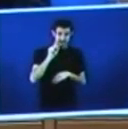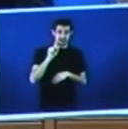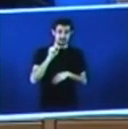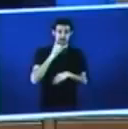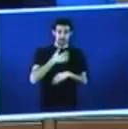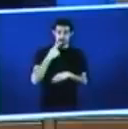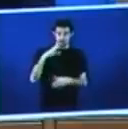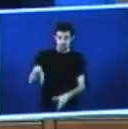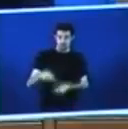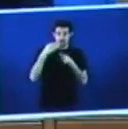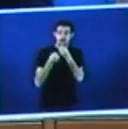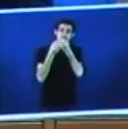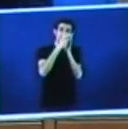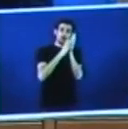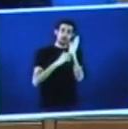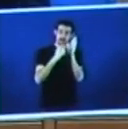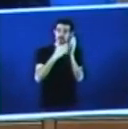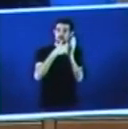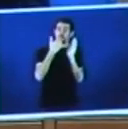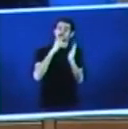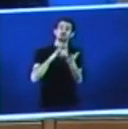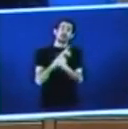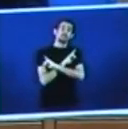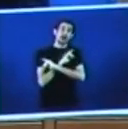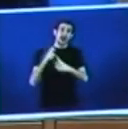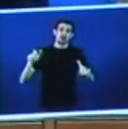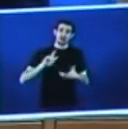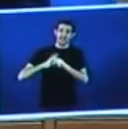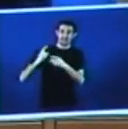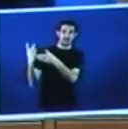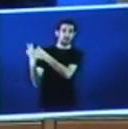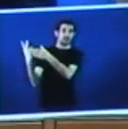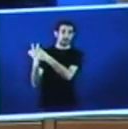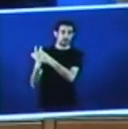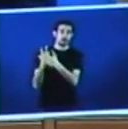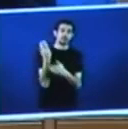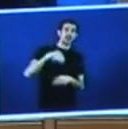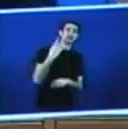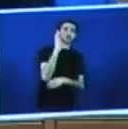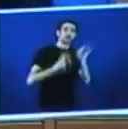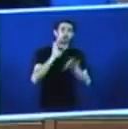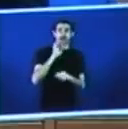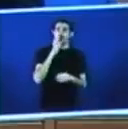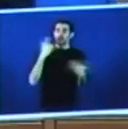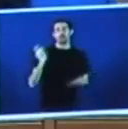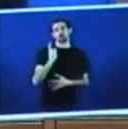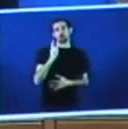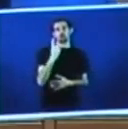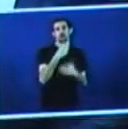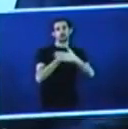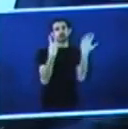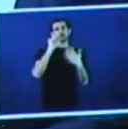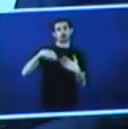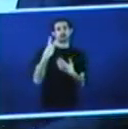tamaño, o paro, cando vostedes gobernaban o último ano, se incrementou un 50%, agora un 17,3. Vostedes estaban